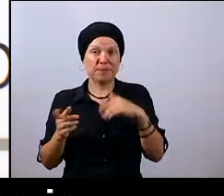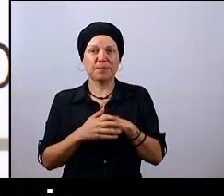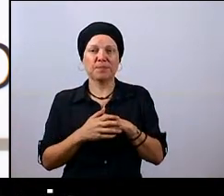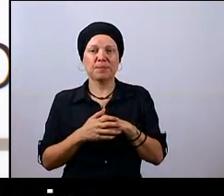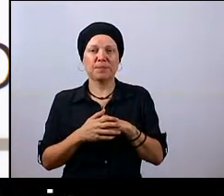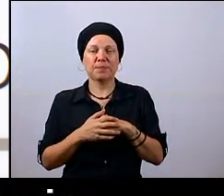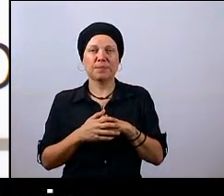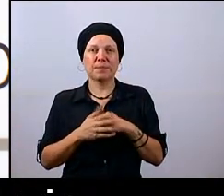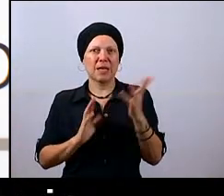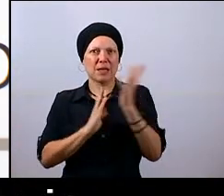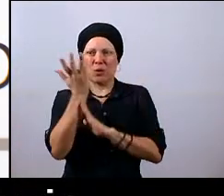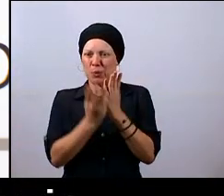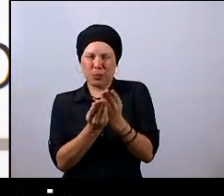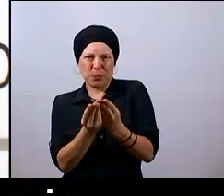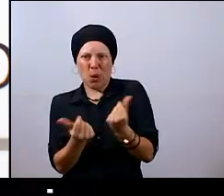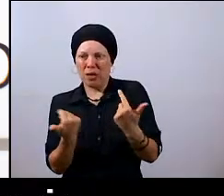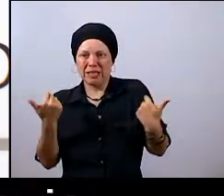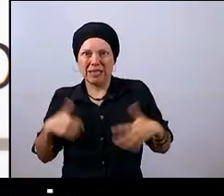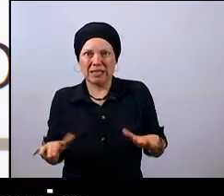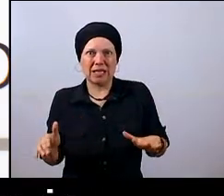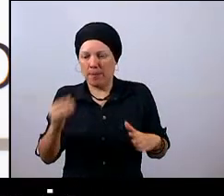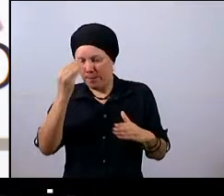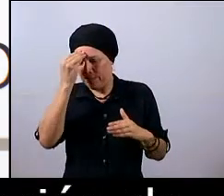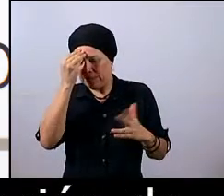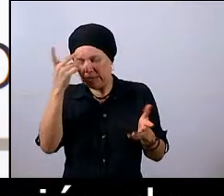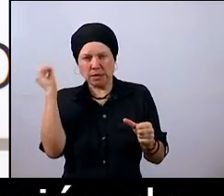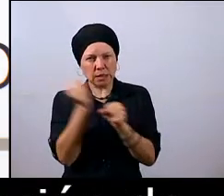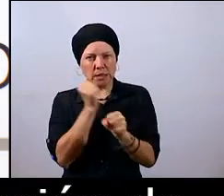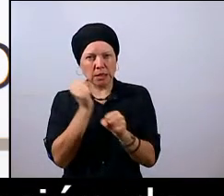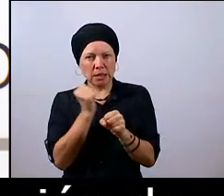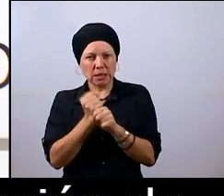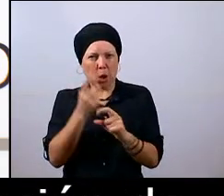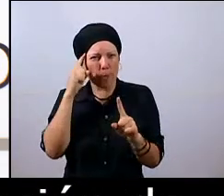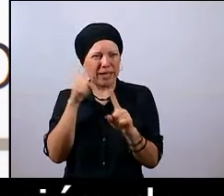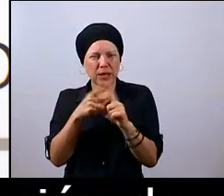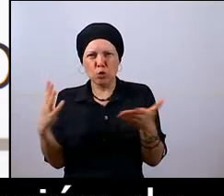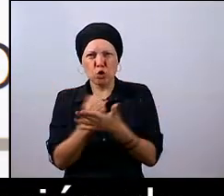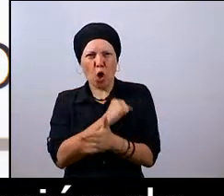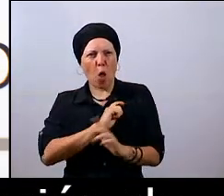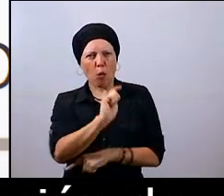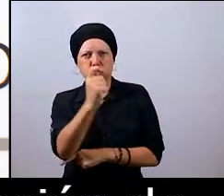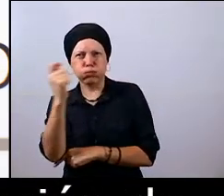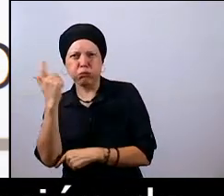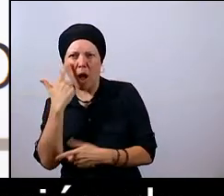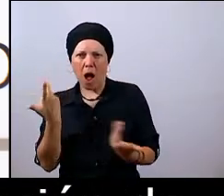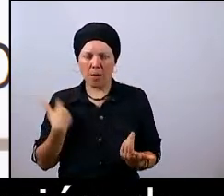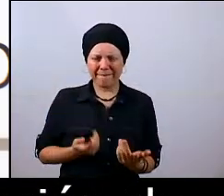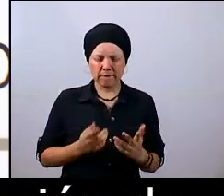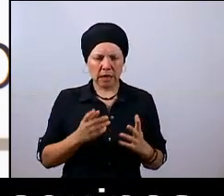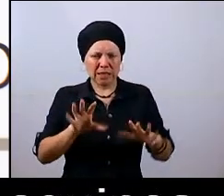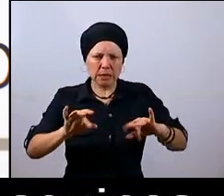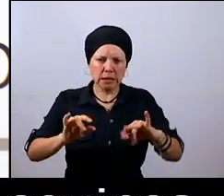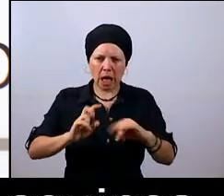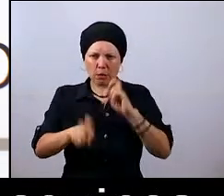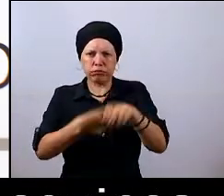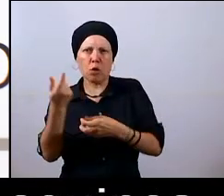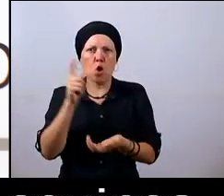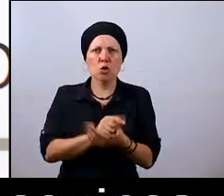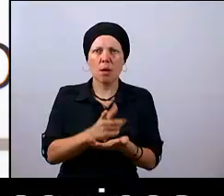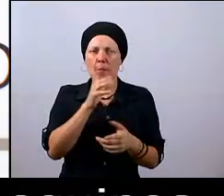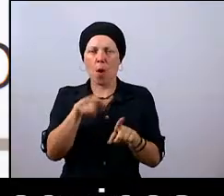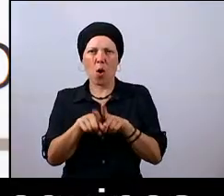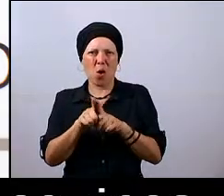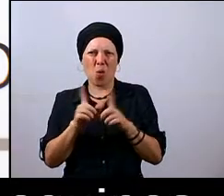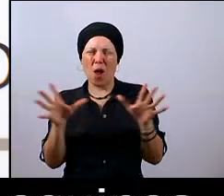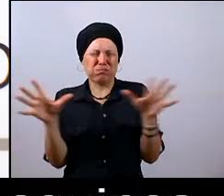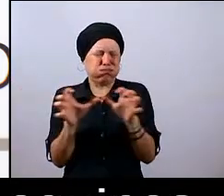esos terribles incendios, ya pensando y trabajando todos los equipos en cómo podemos restituir esa terrible